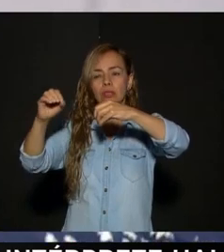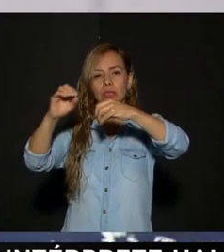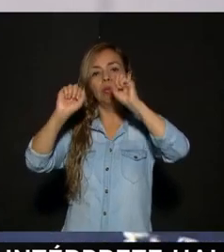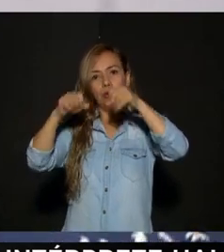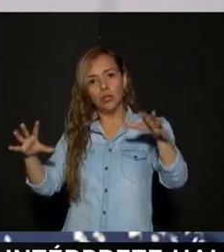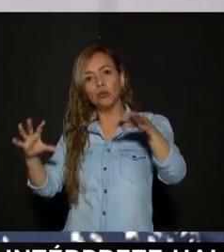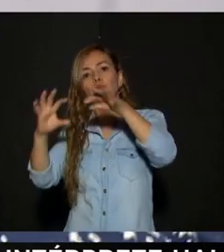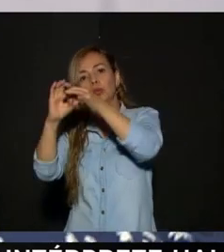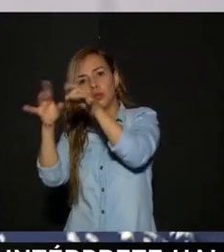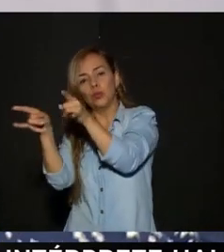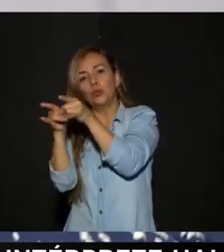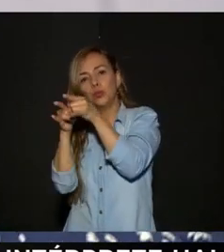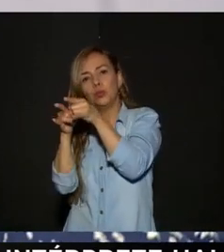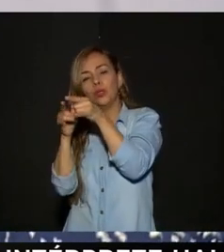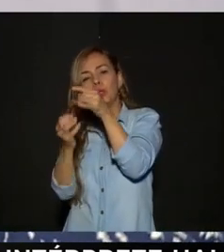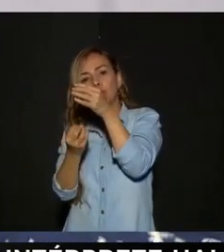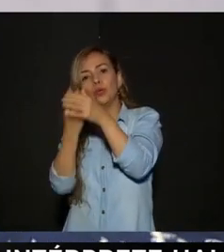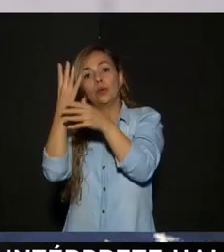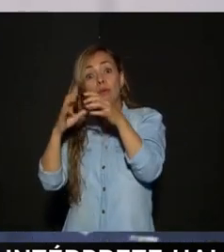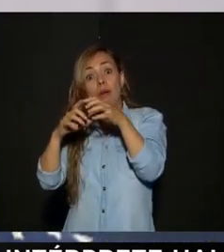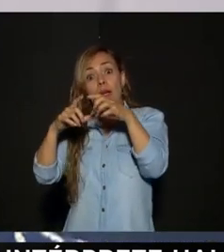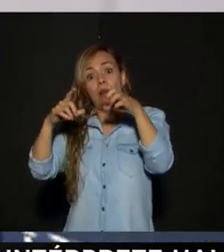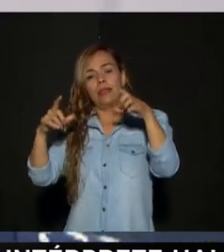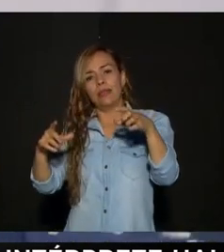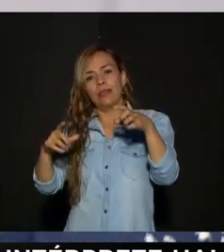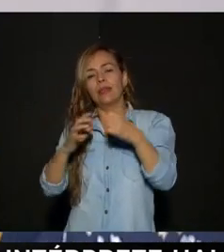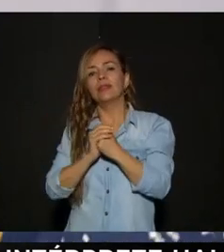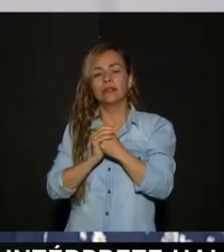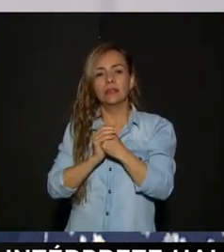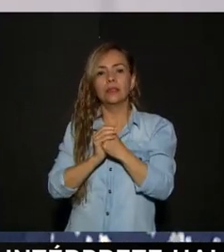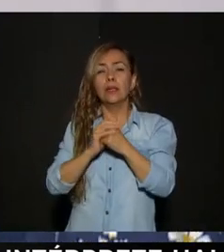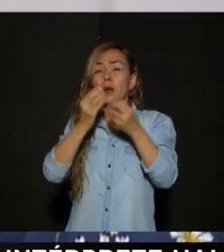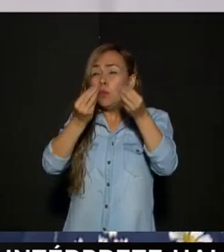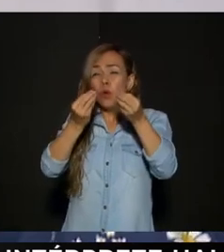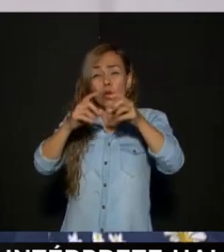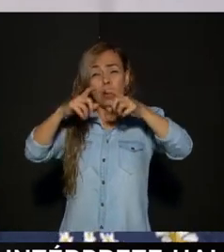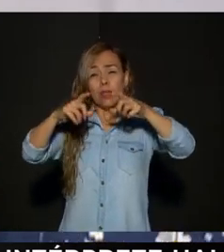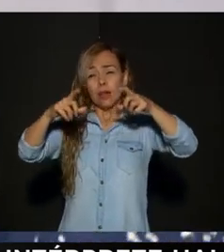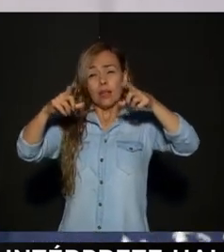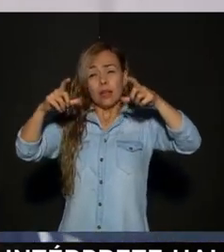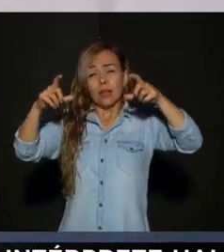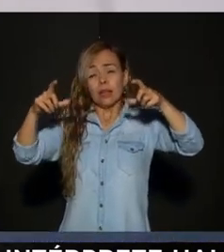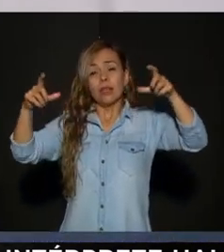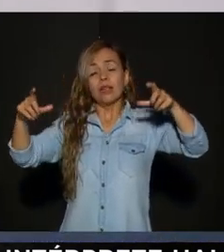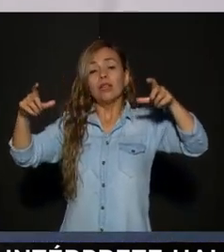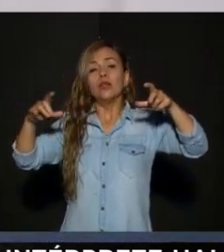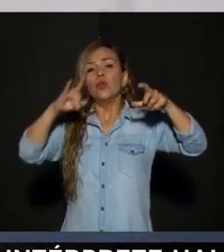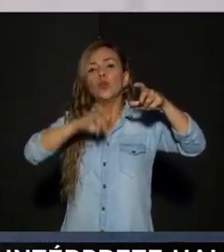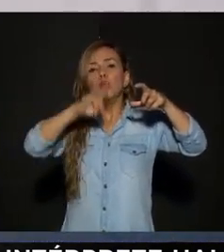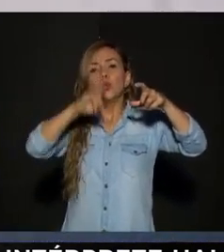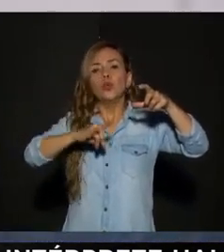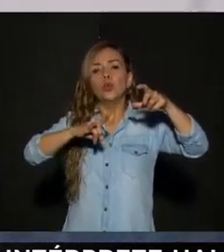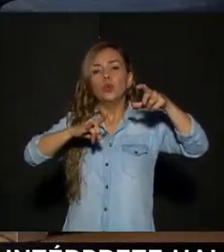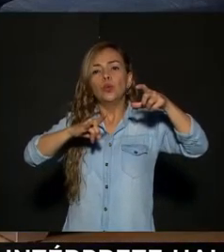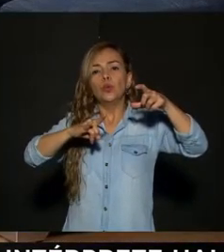unir. Sí, se podían unir y formar de pronto algo más grande. Cuando se hace muy grande, ¿qué hace la gravedad? Hace